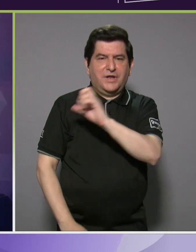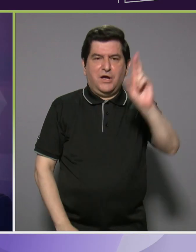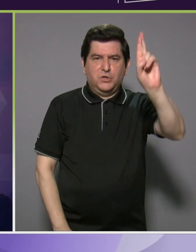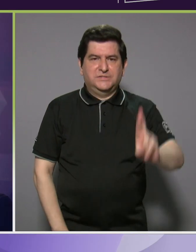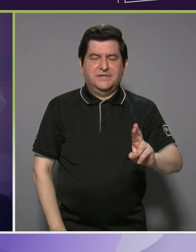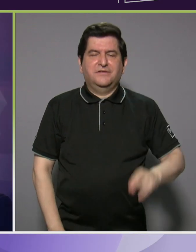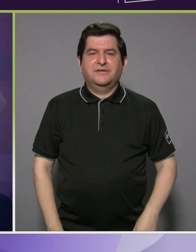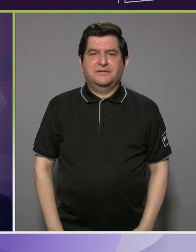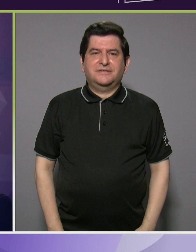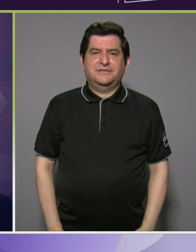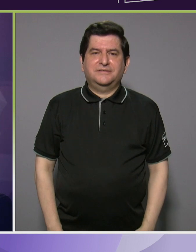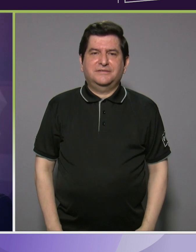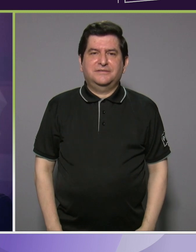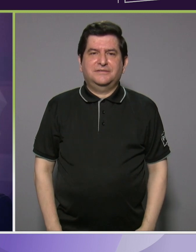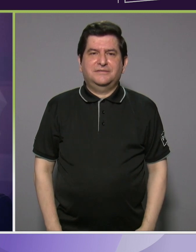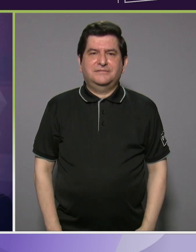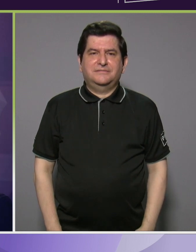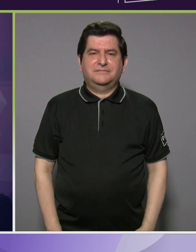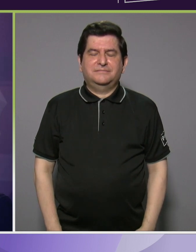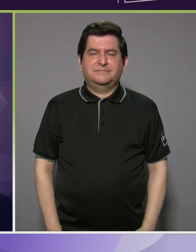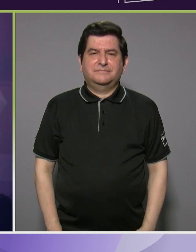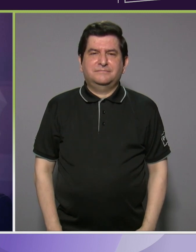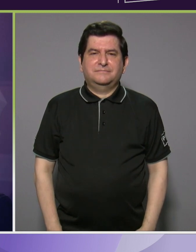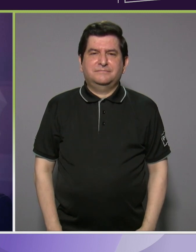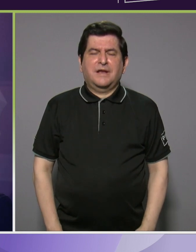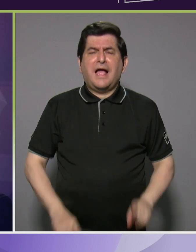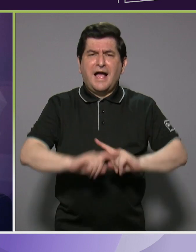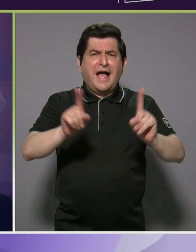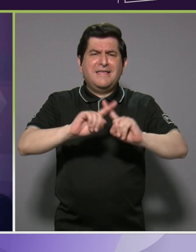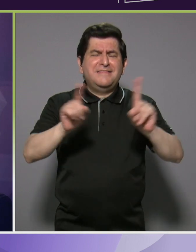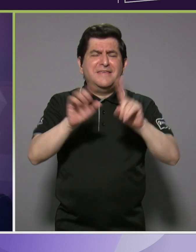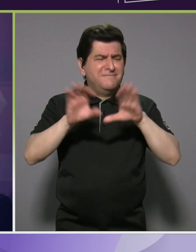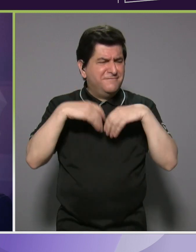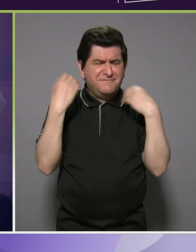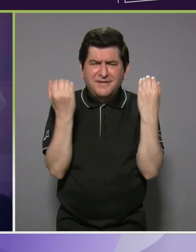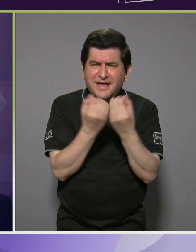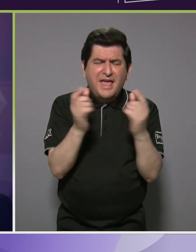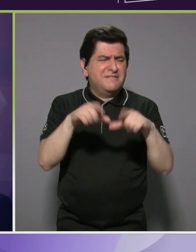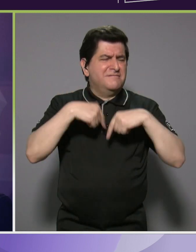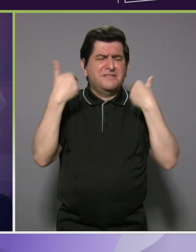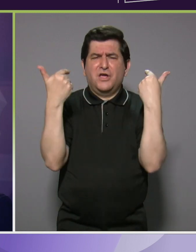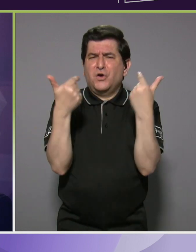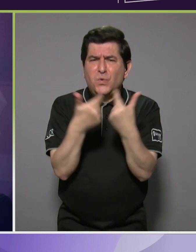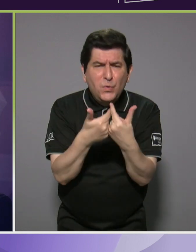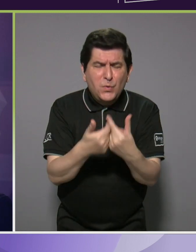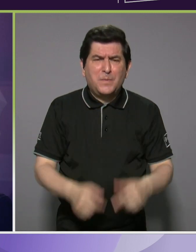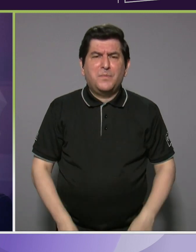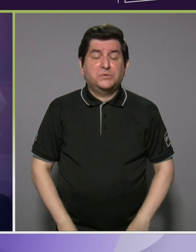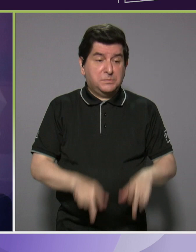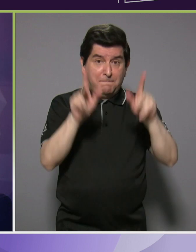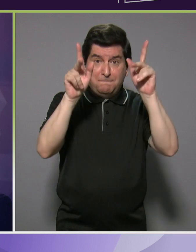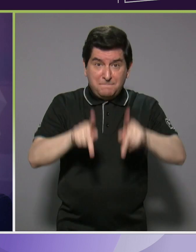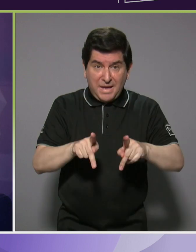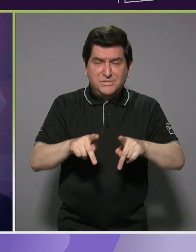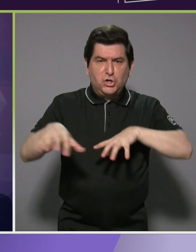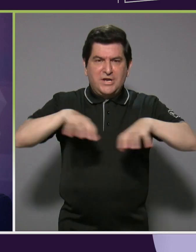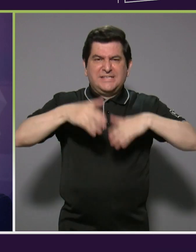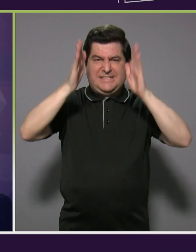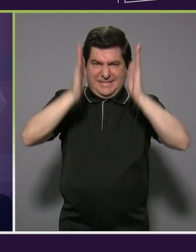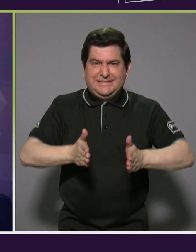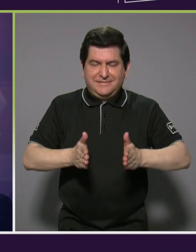Rica. Somos varias, o sea, hay organizaciones, hay grupos organizados, hay personas